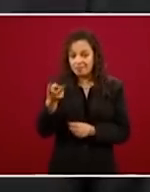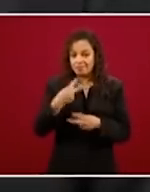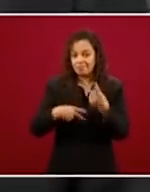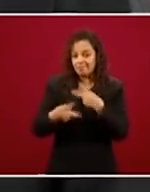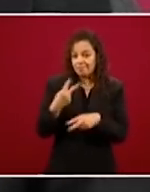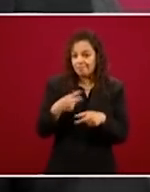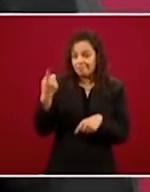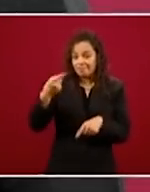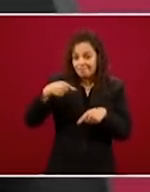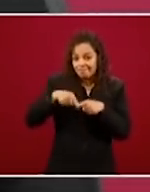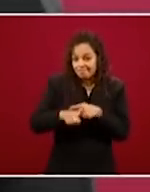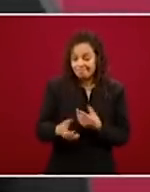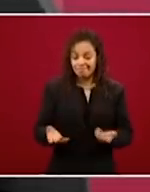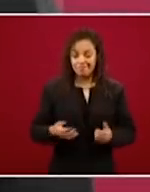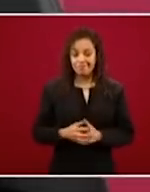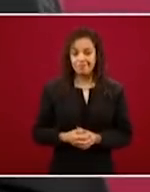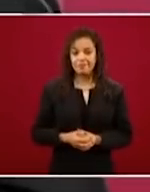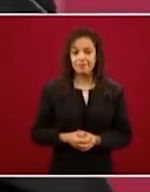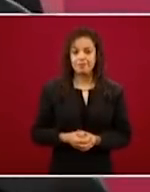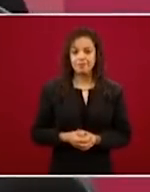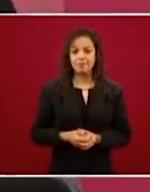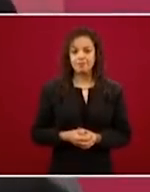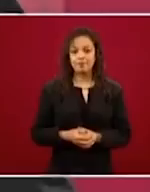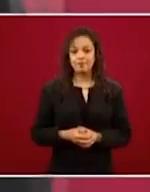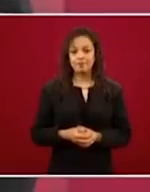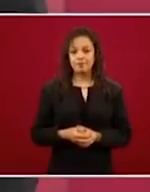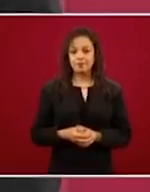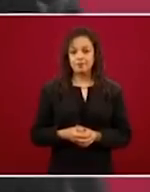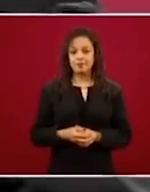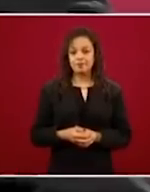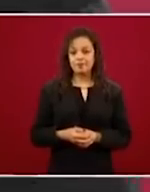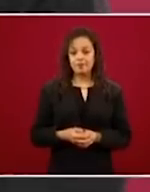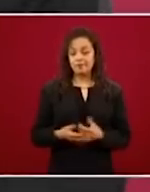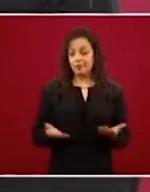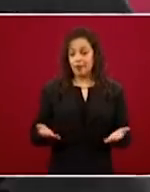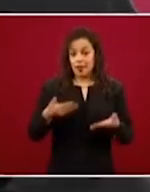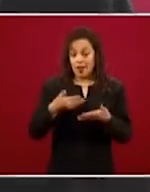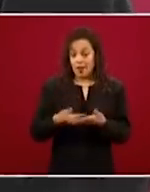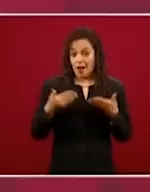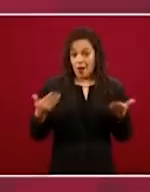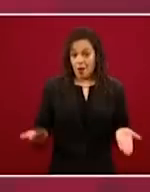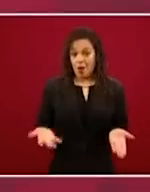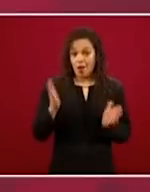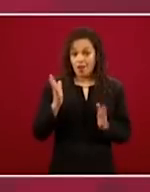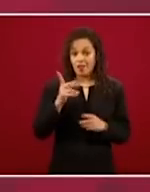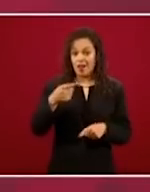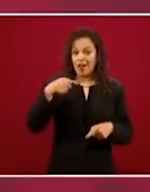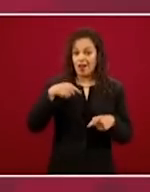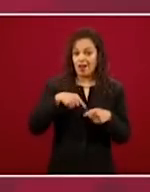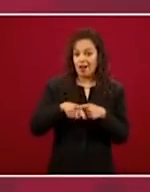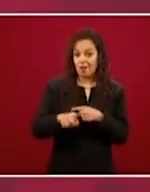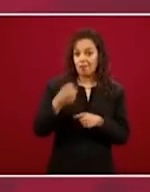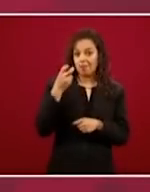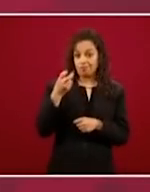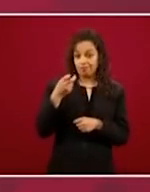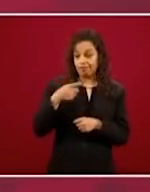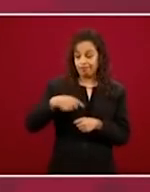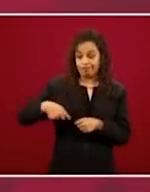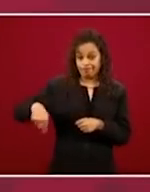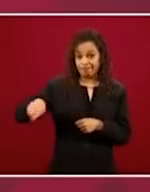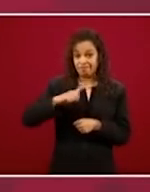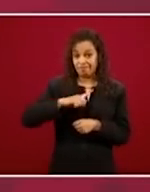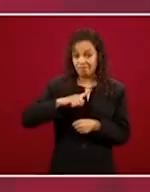por eso ahora que se ha generado toda esta polémica nosotros lo único que